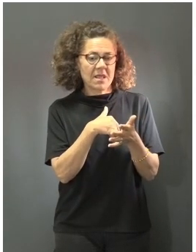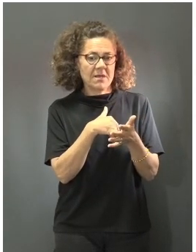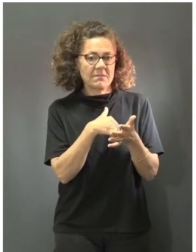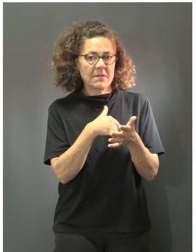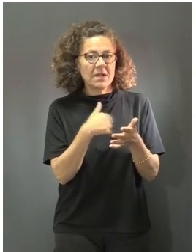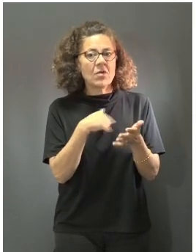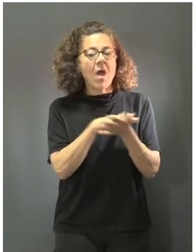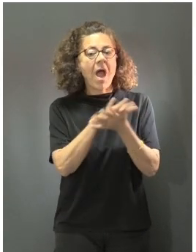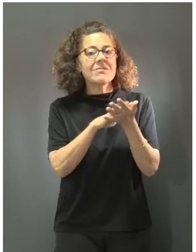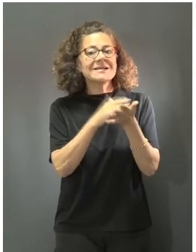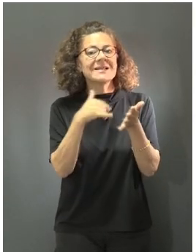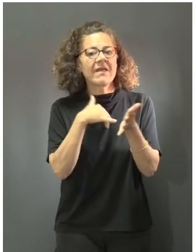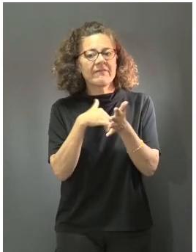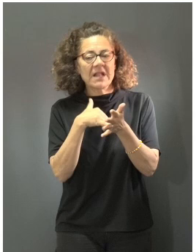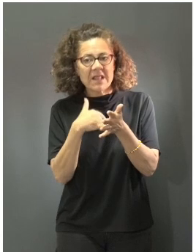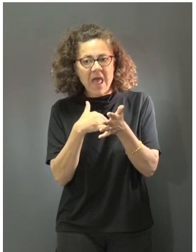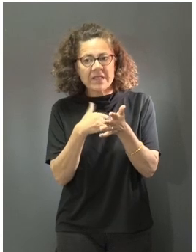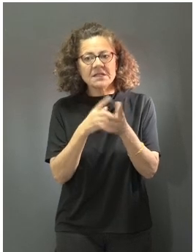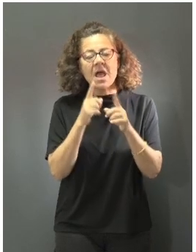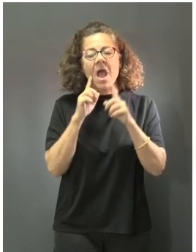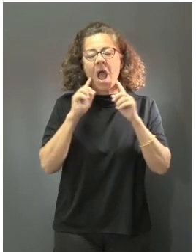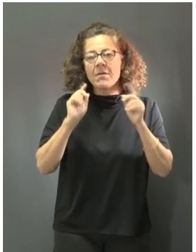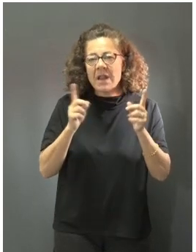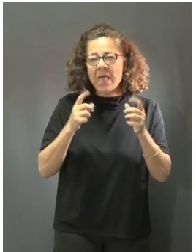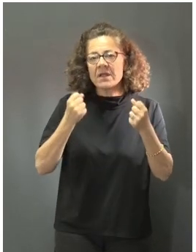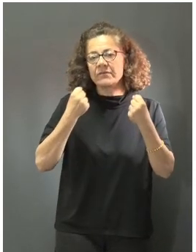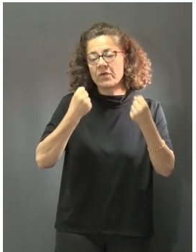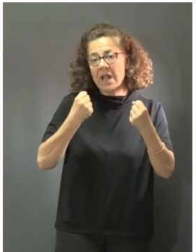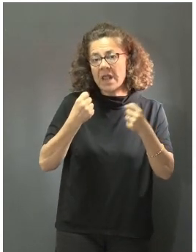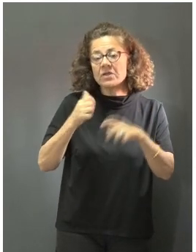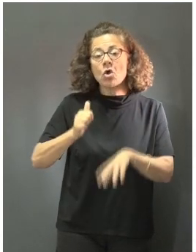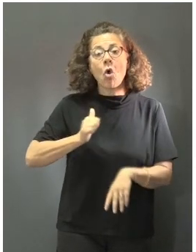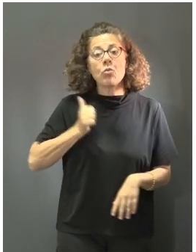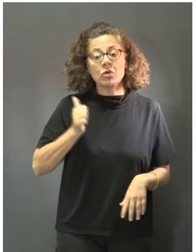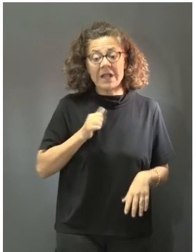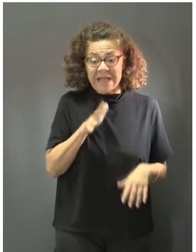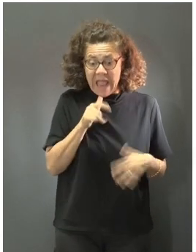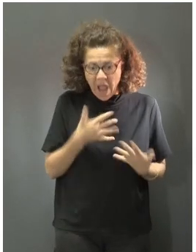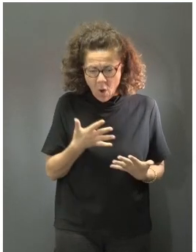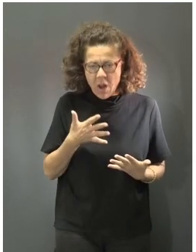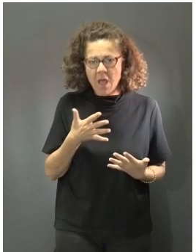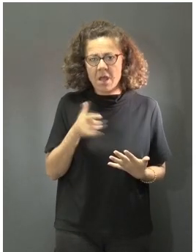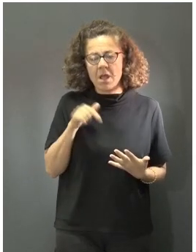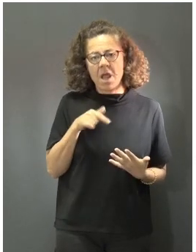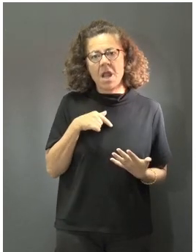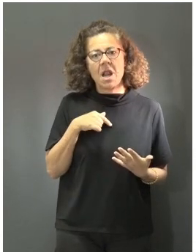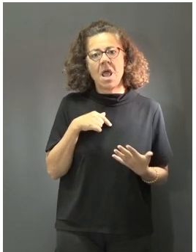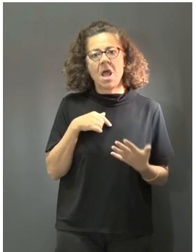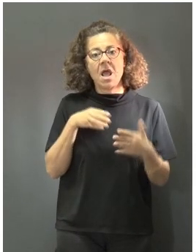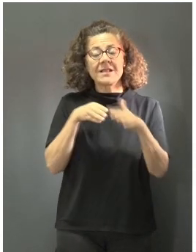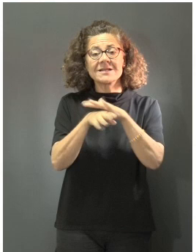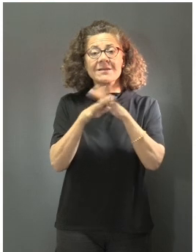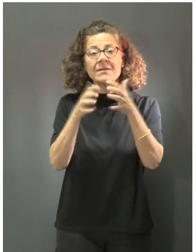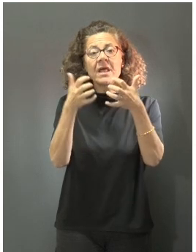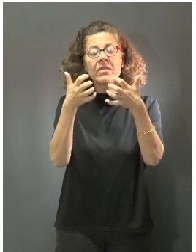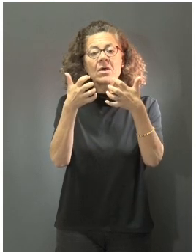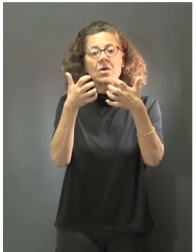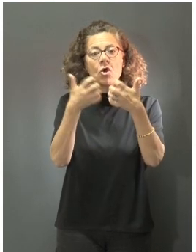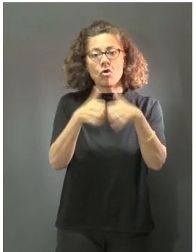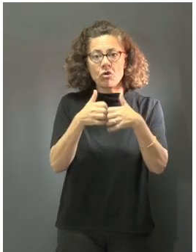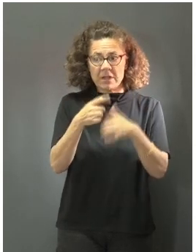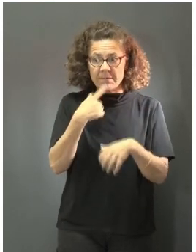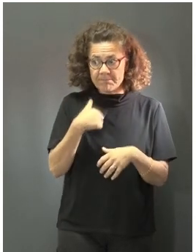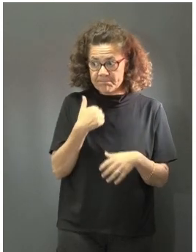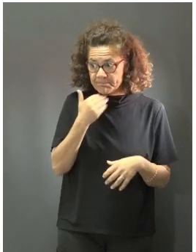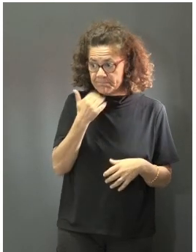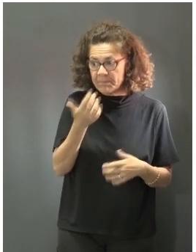Me hablas de las debilidades, amenazas, fortalezas y oportunidades que ves ahora mismo en la accesibilidad cognitiva. Bueno, yo